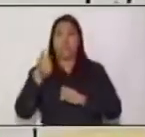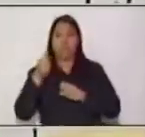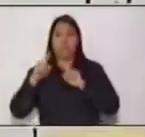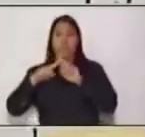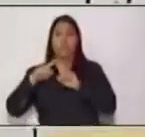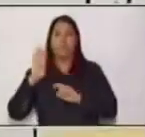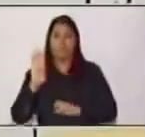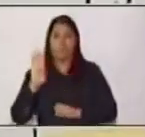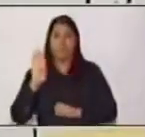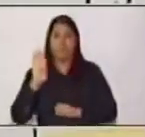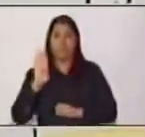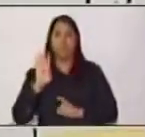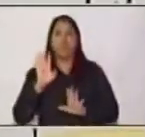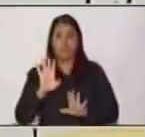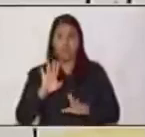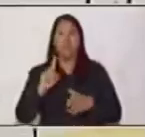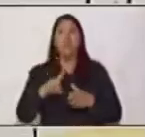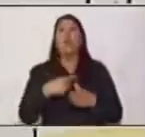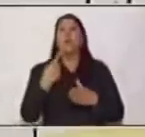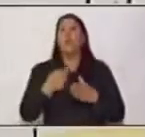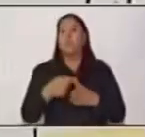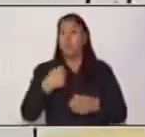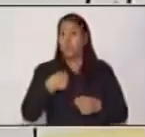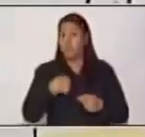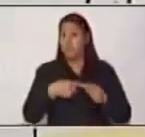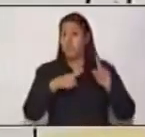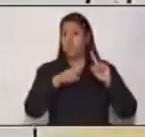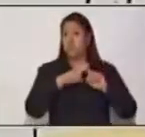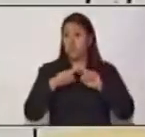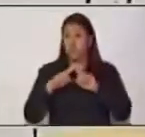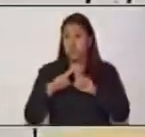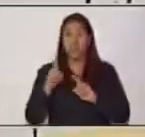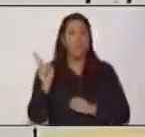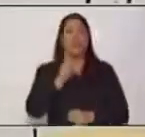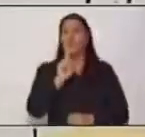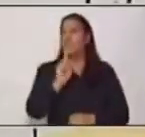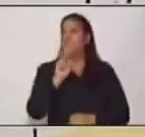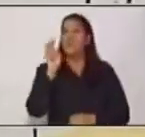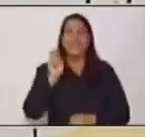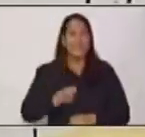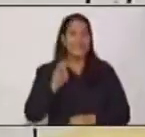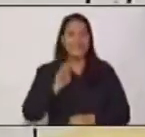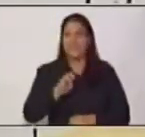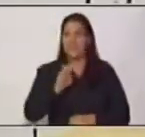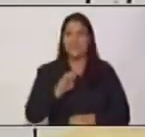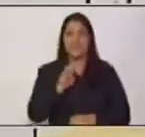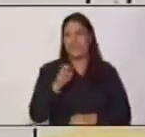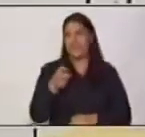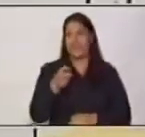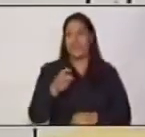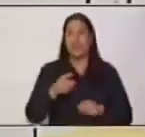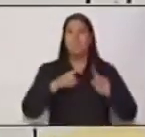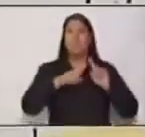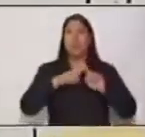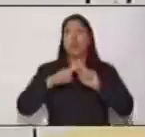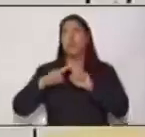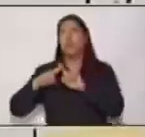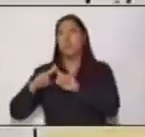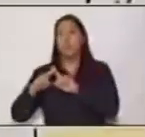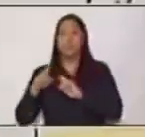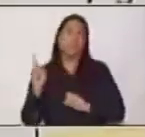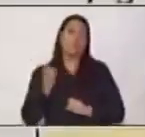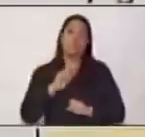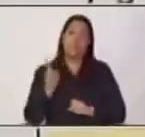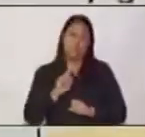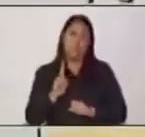B. Cuando multiplico, recuerdas que no es necesario que coloque el signo por, que